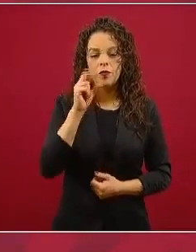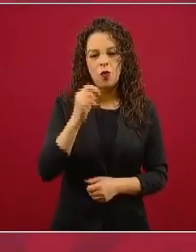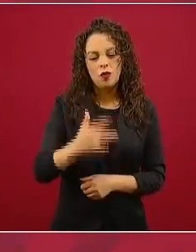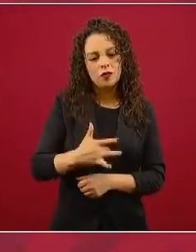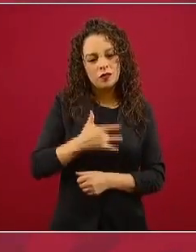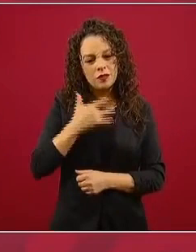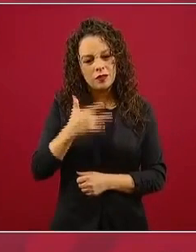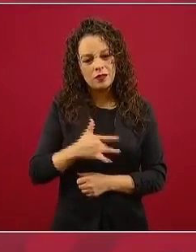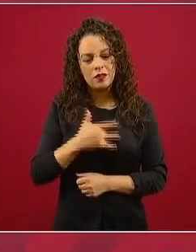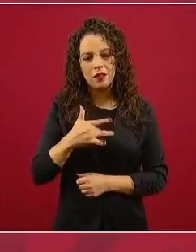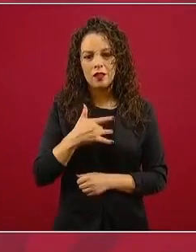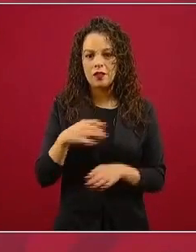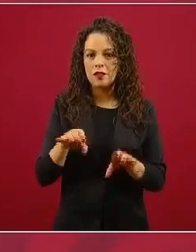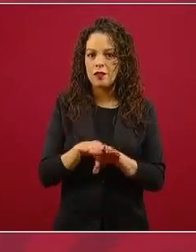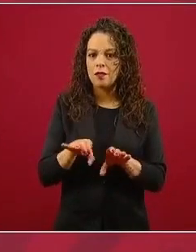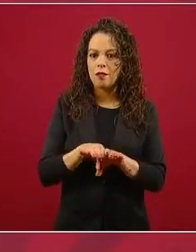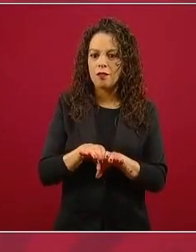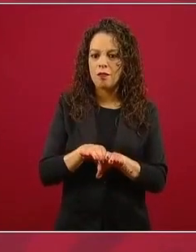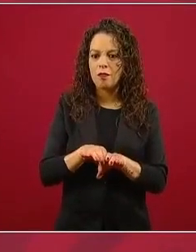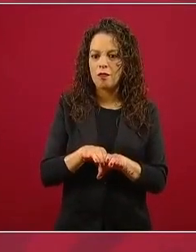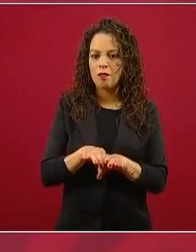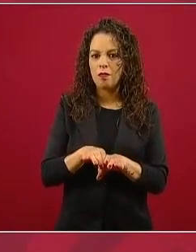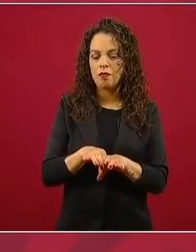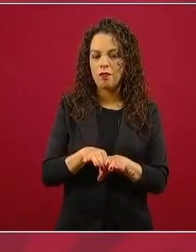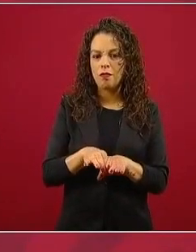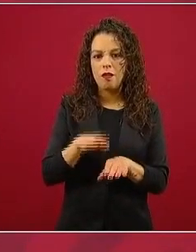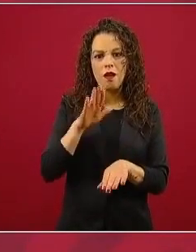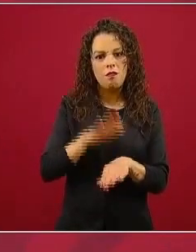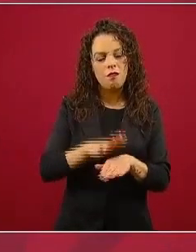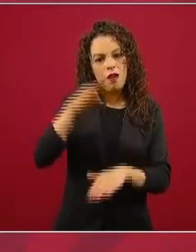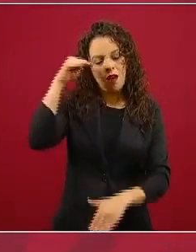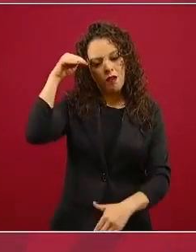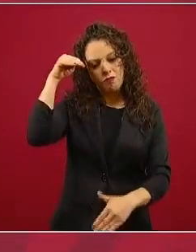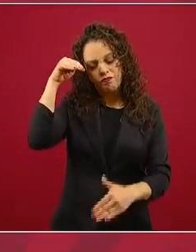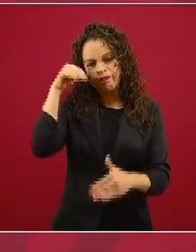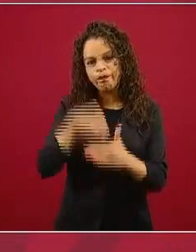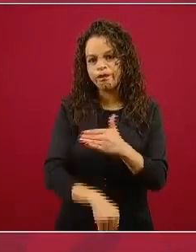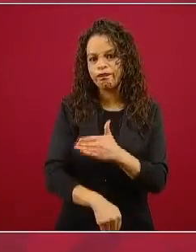sienta tan fuerte la crisis económica.